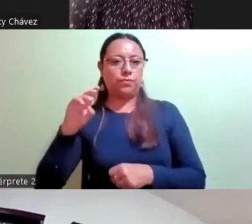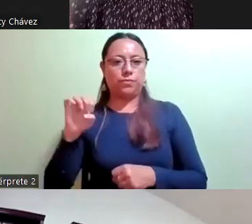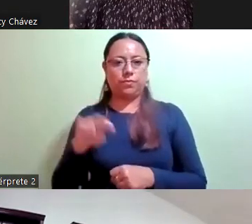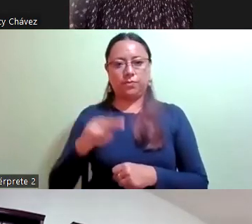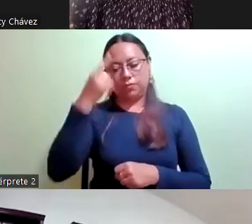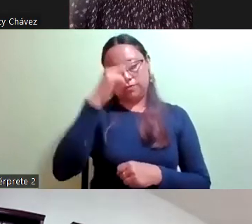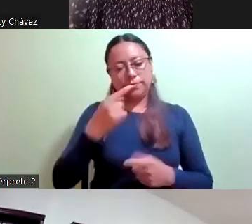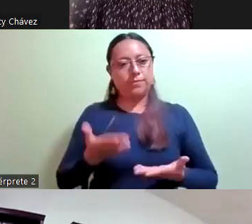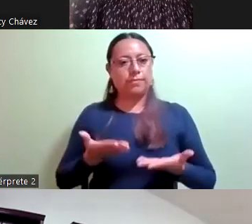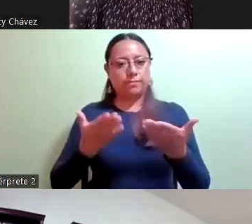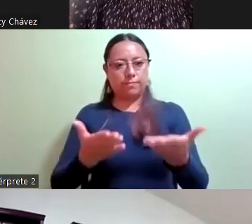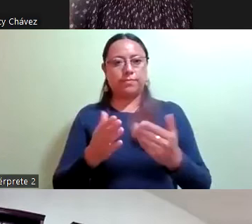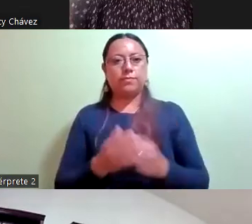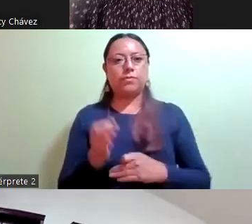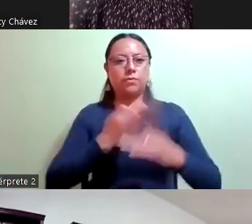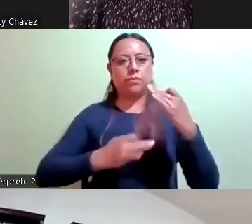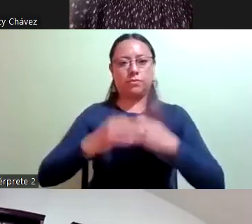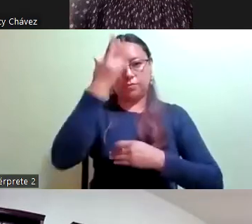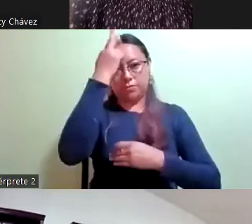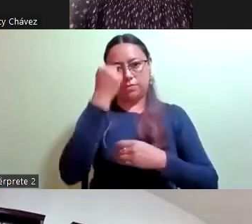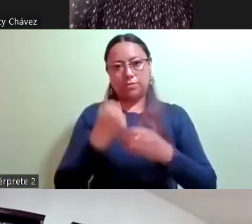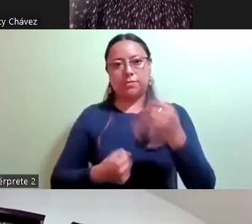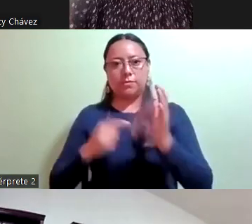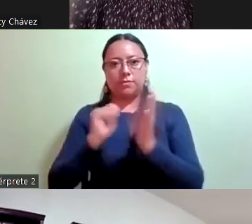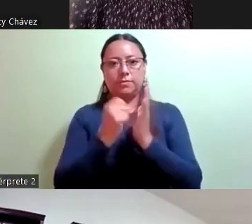dicha solicitud. Por favor.